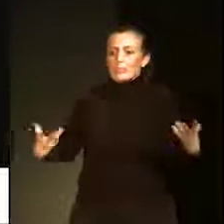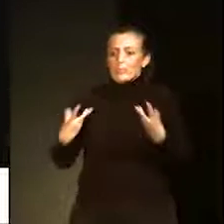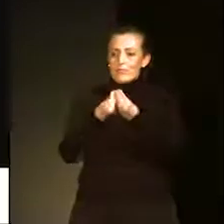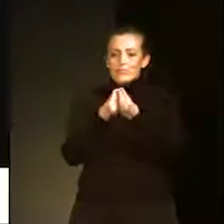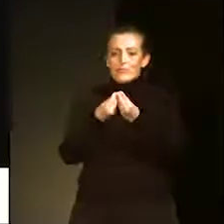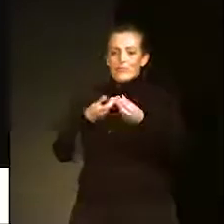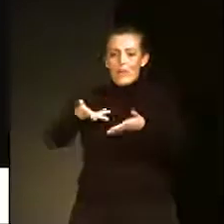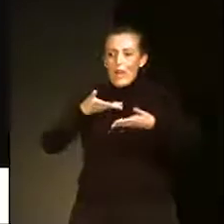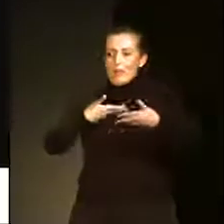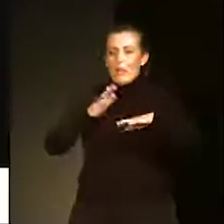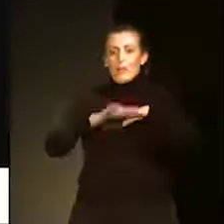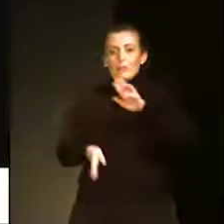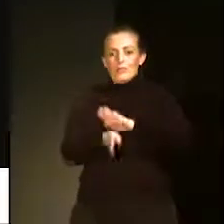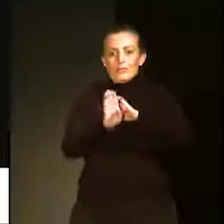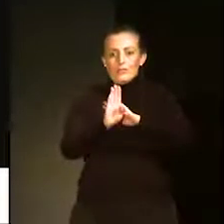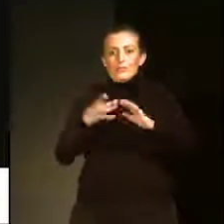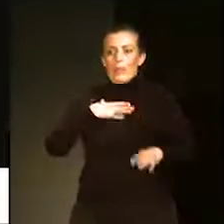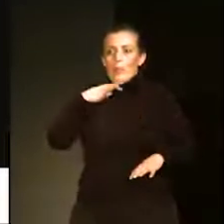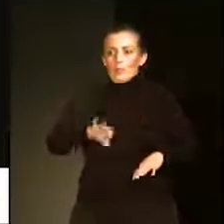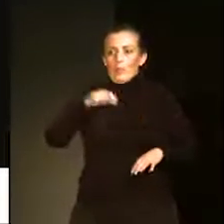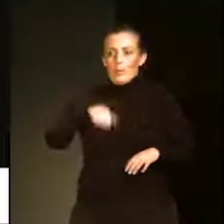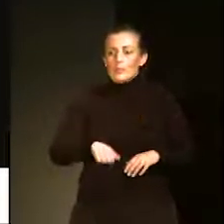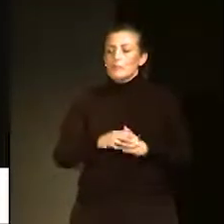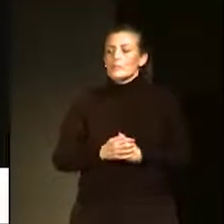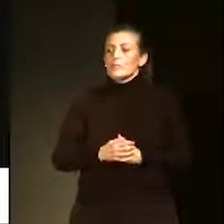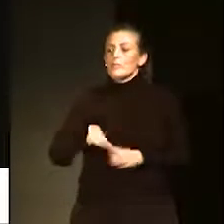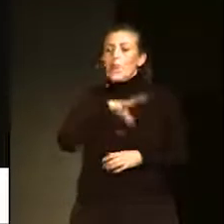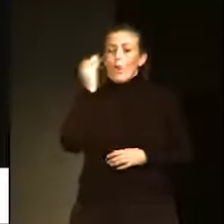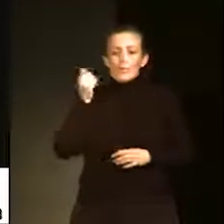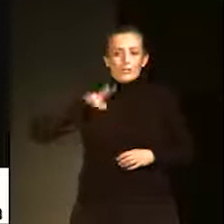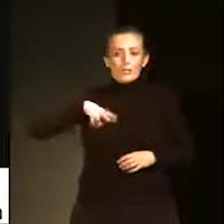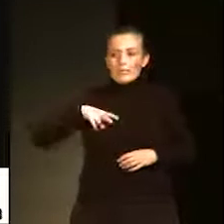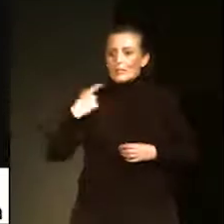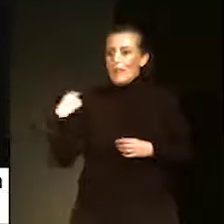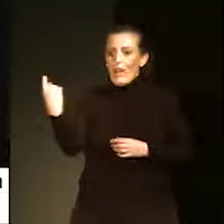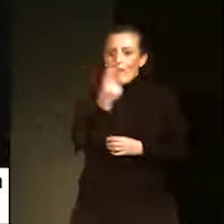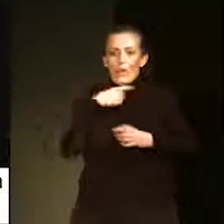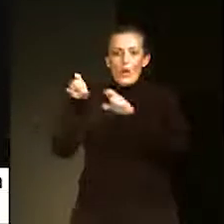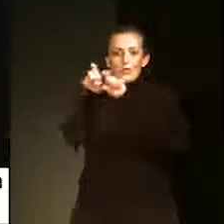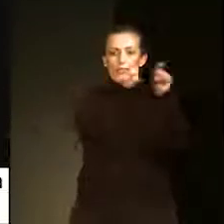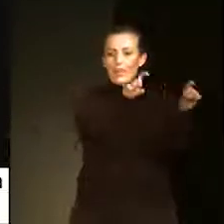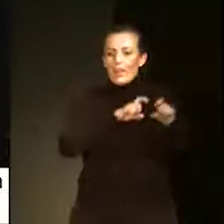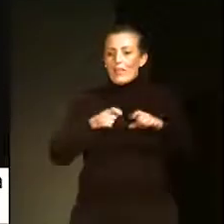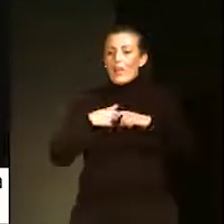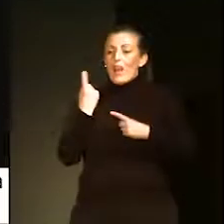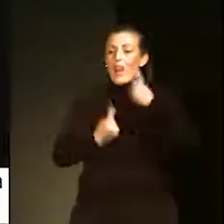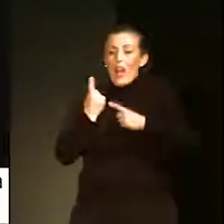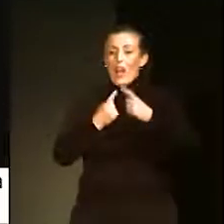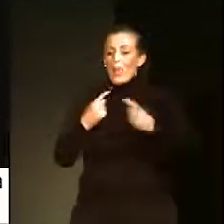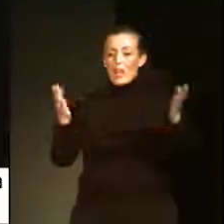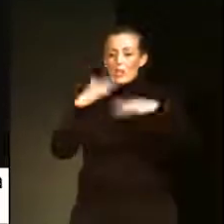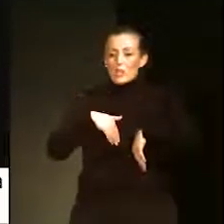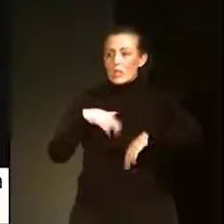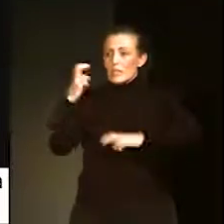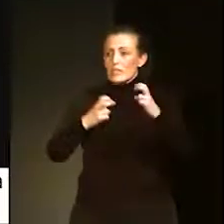ayudado de alguna manera a hacerlo posible. No me gustaría olvidarme de todas y cada una de las entidades que, aunque no estén aquí en